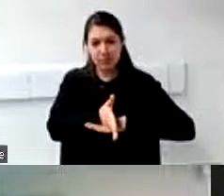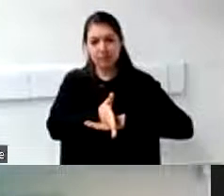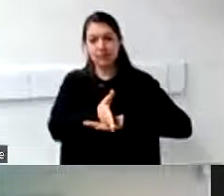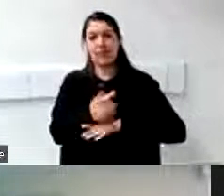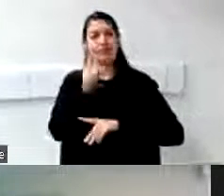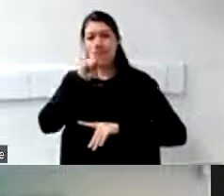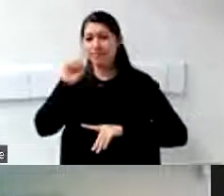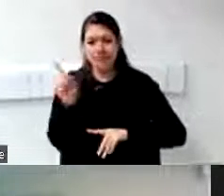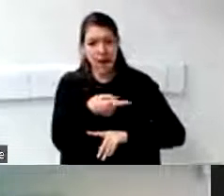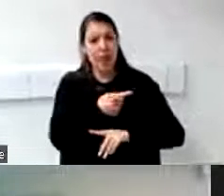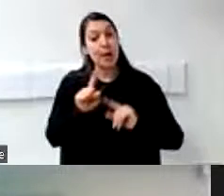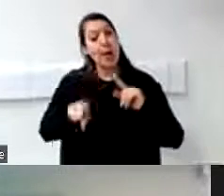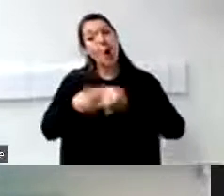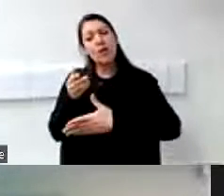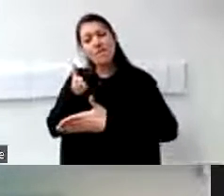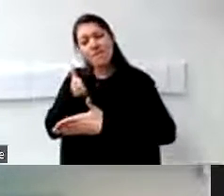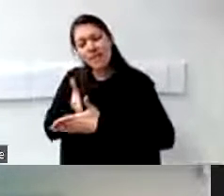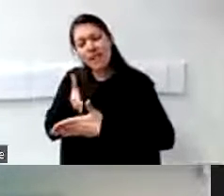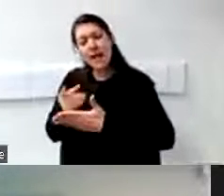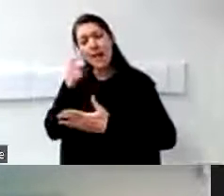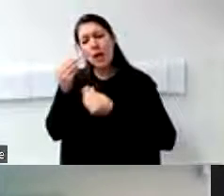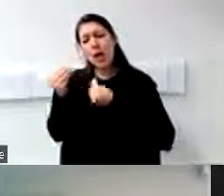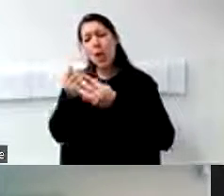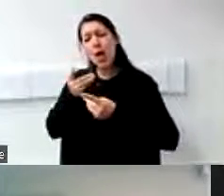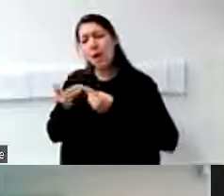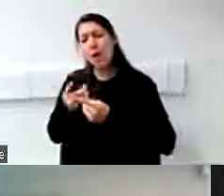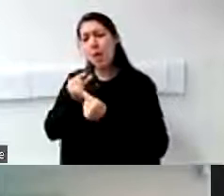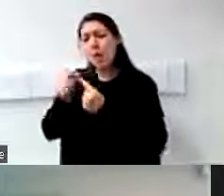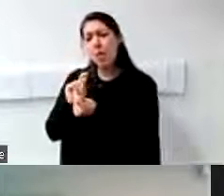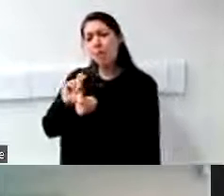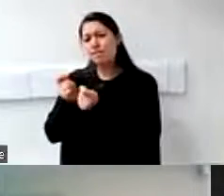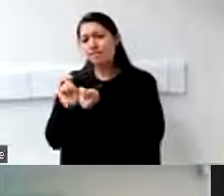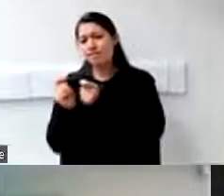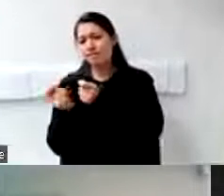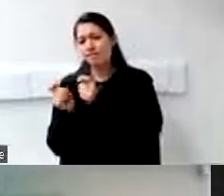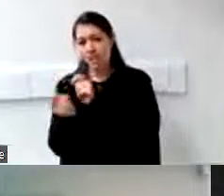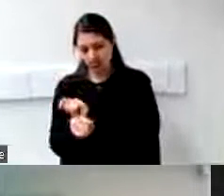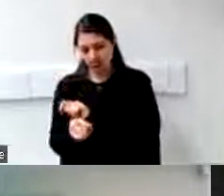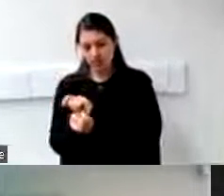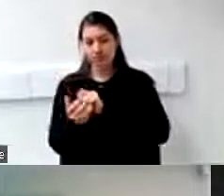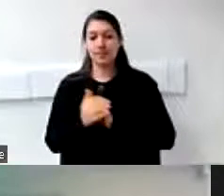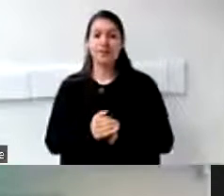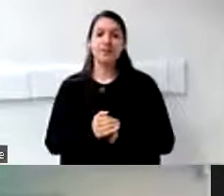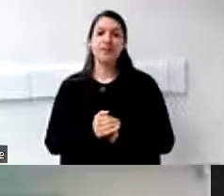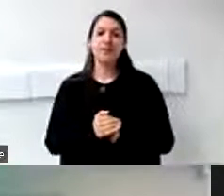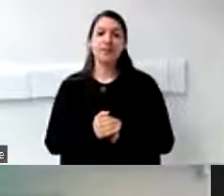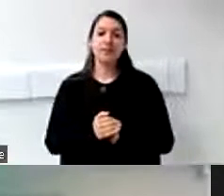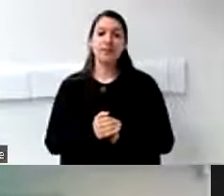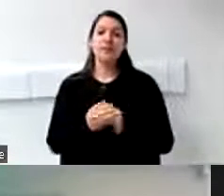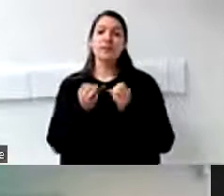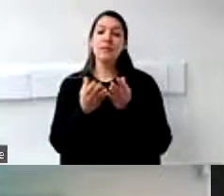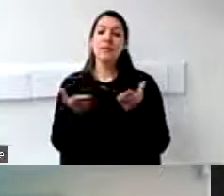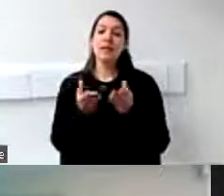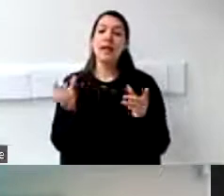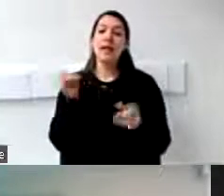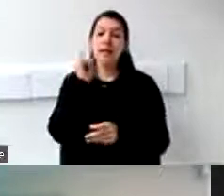rápidamente, y bueno, las otras ver estrategias para irlas corrigiendo a medida que sea posible. Bien, ahora sí, le